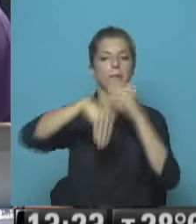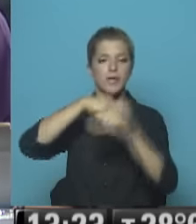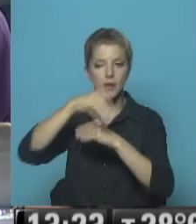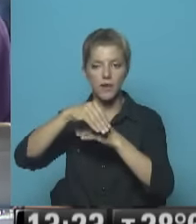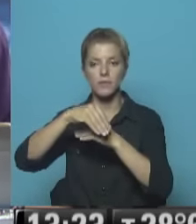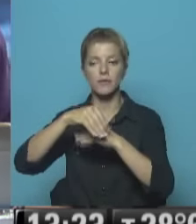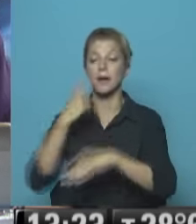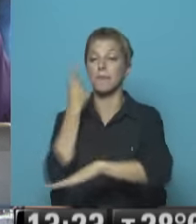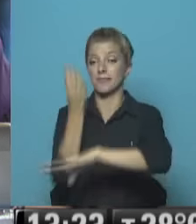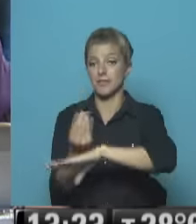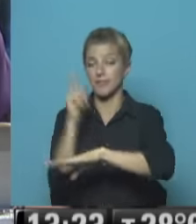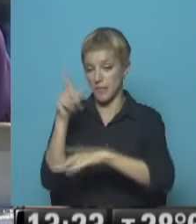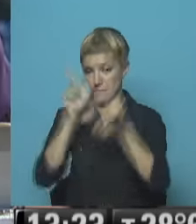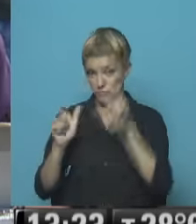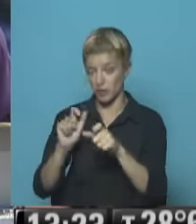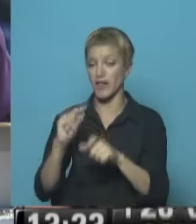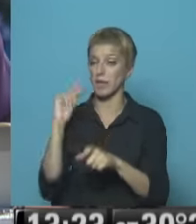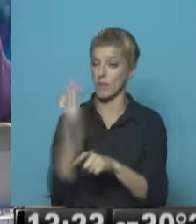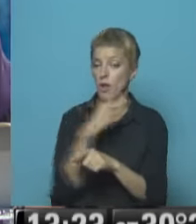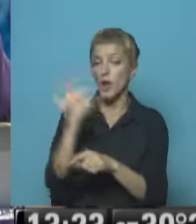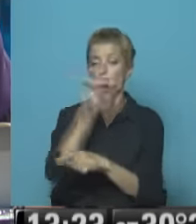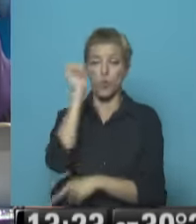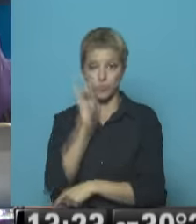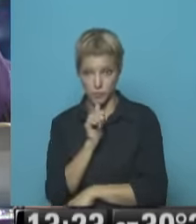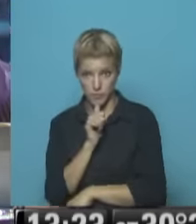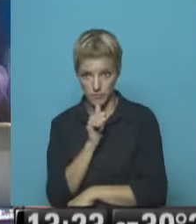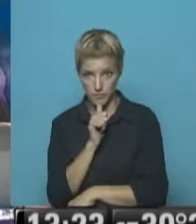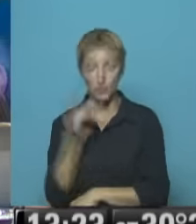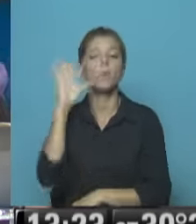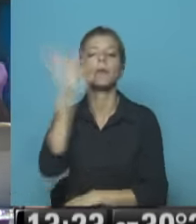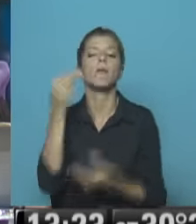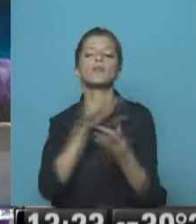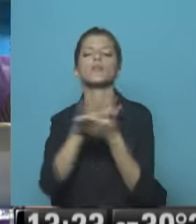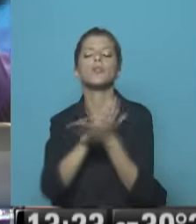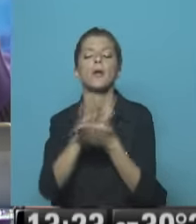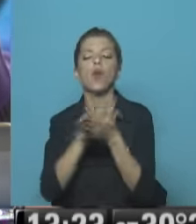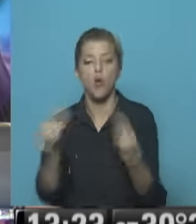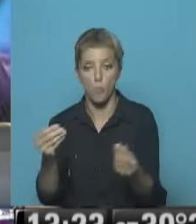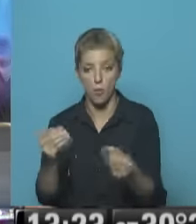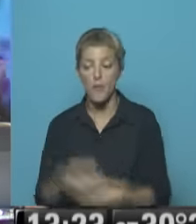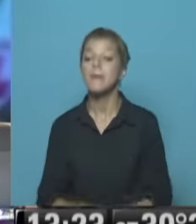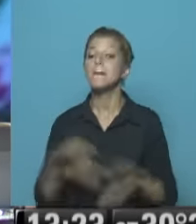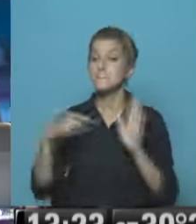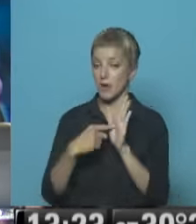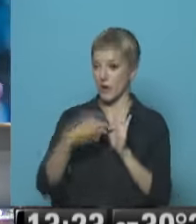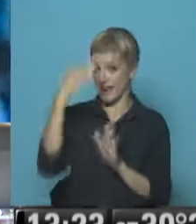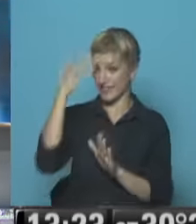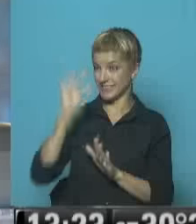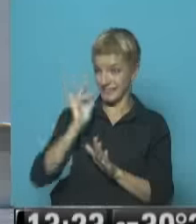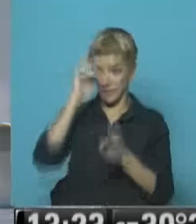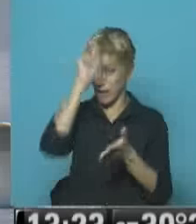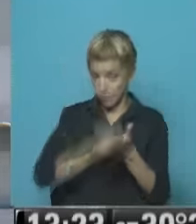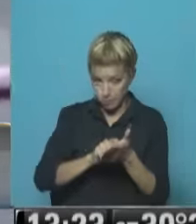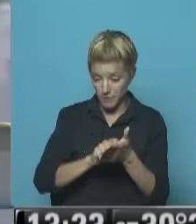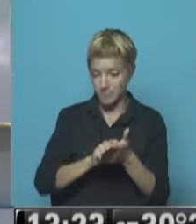de representantes de víctimas que opinaban cómo debía resolverse. Pero finalmente se firmó el 15 de diciembre, como decía, y hay toda